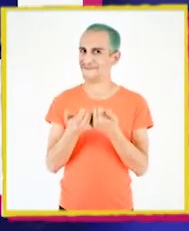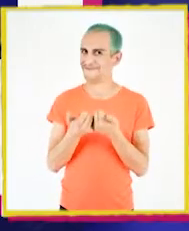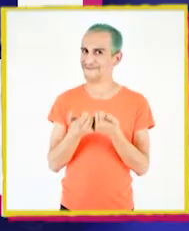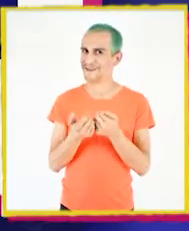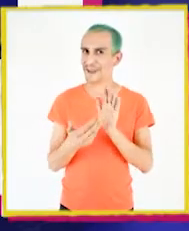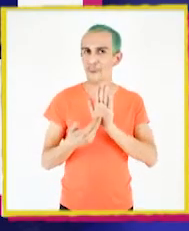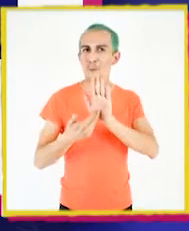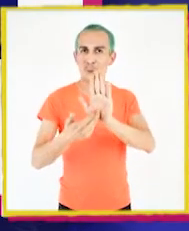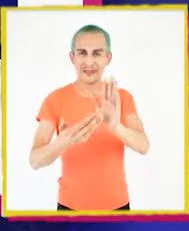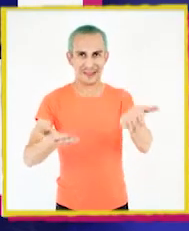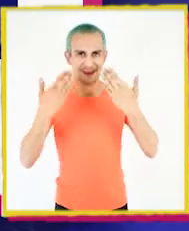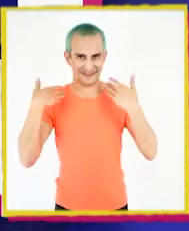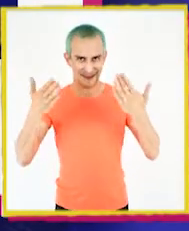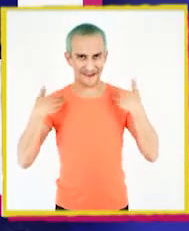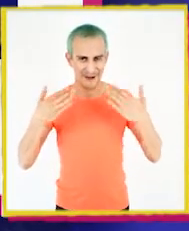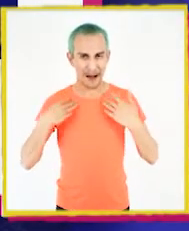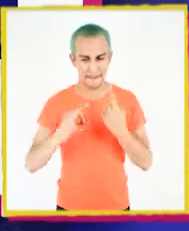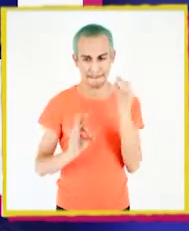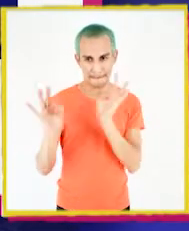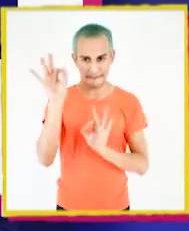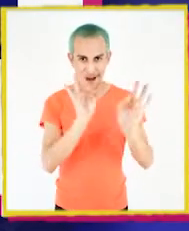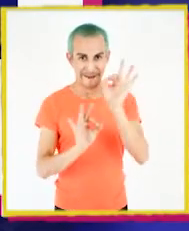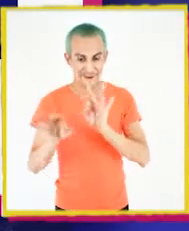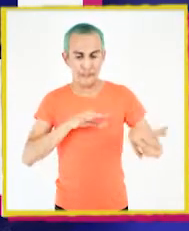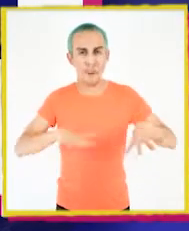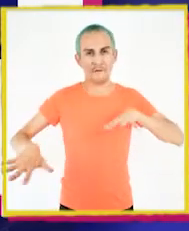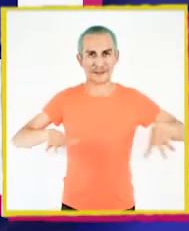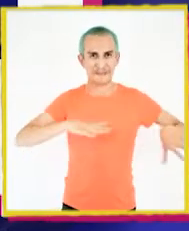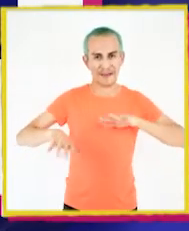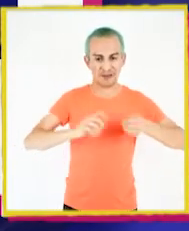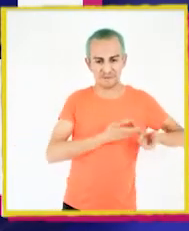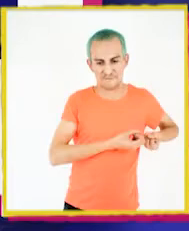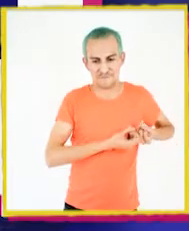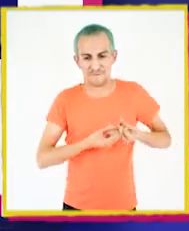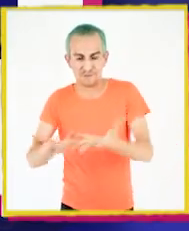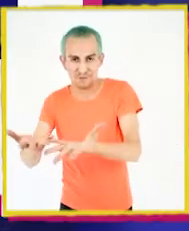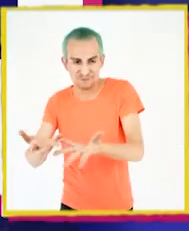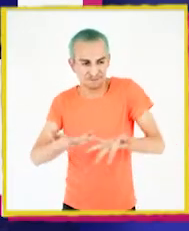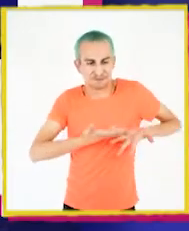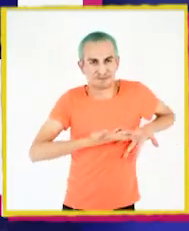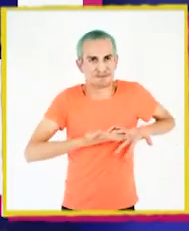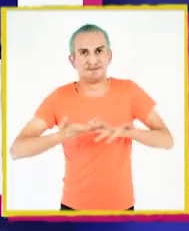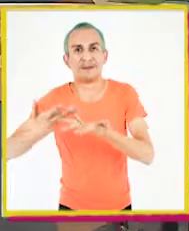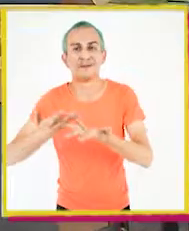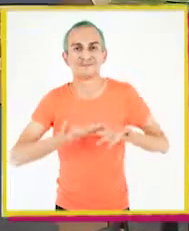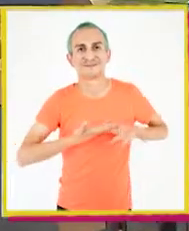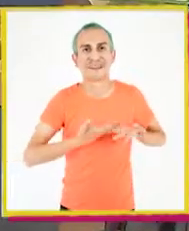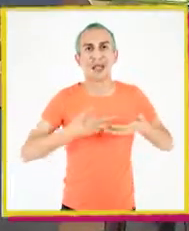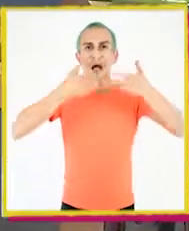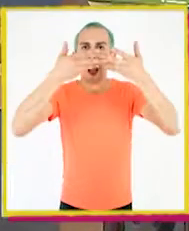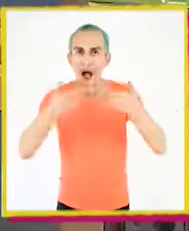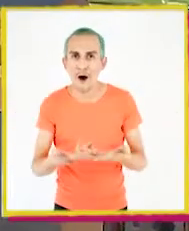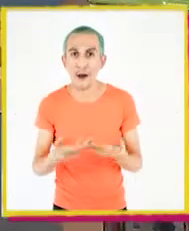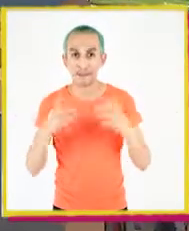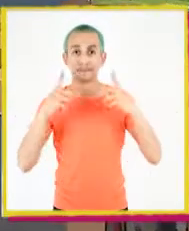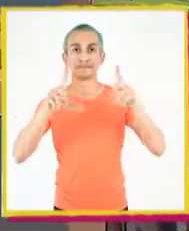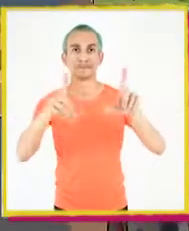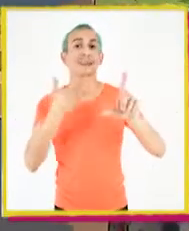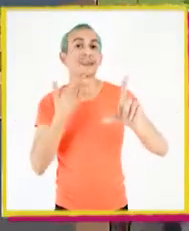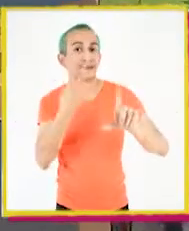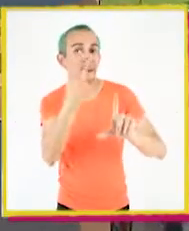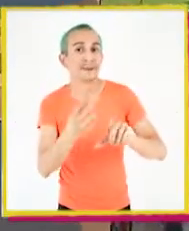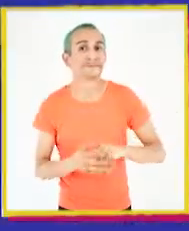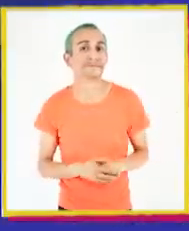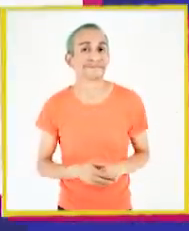Muy bien, se muestra el calor, ya que las partículas están en movimiento transfiriéndose de un cuerpo a otro. Y ahora, en la siguiente